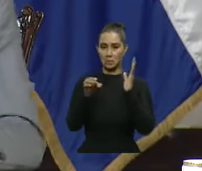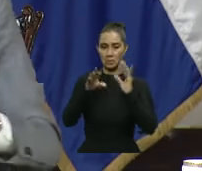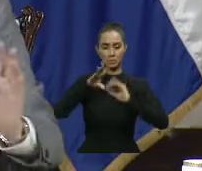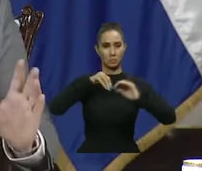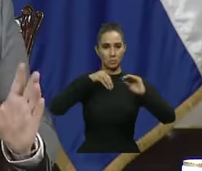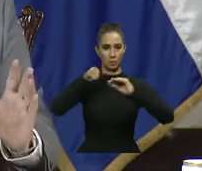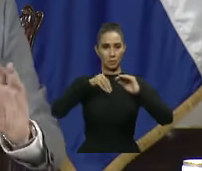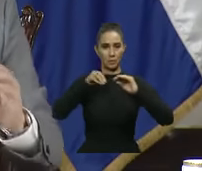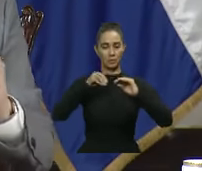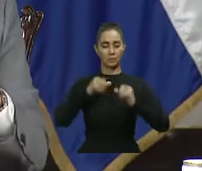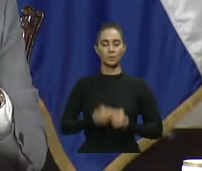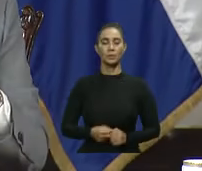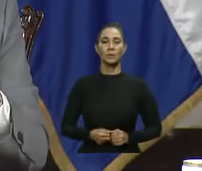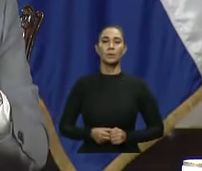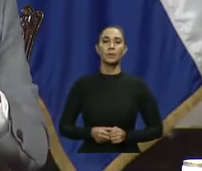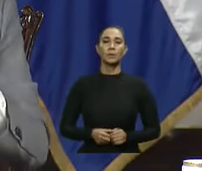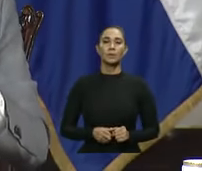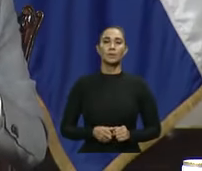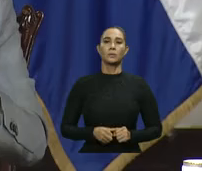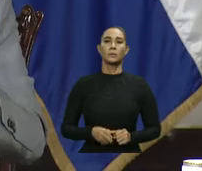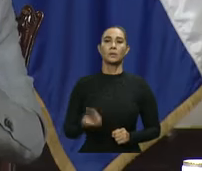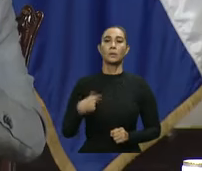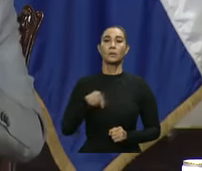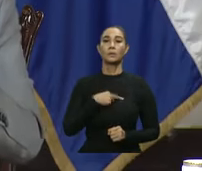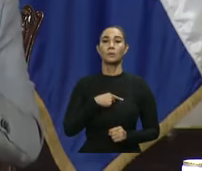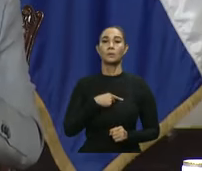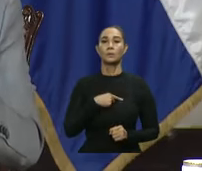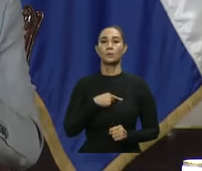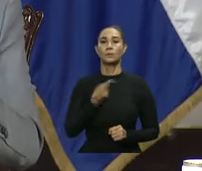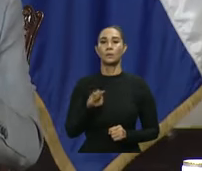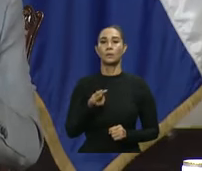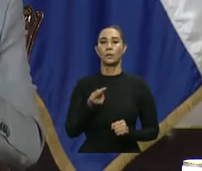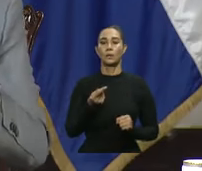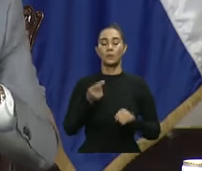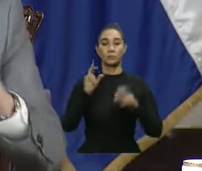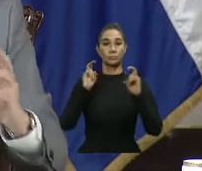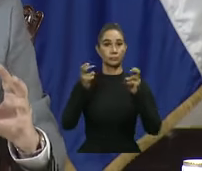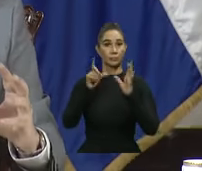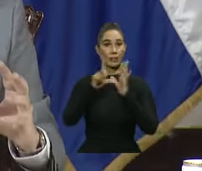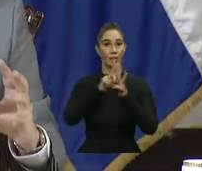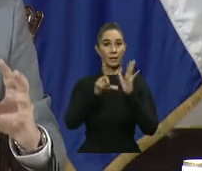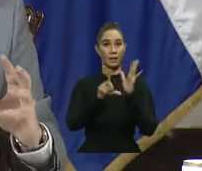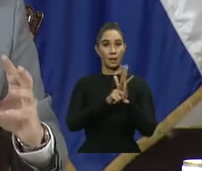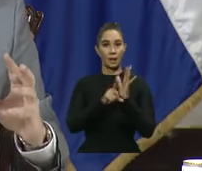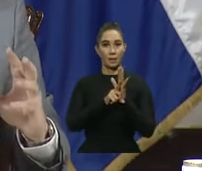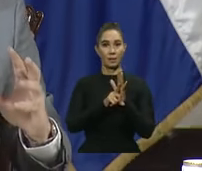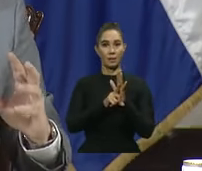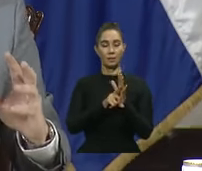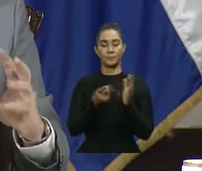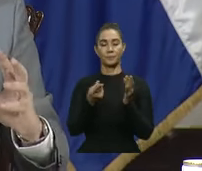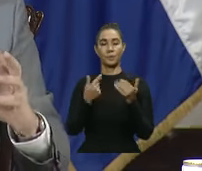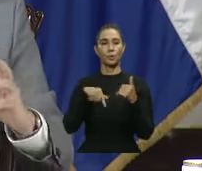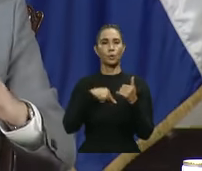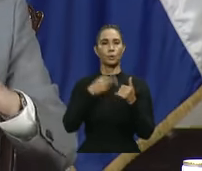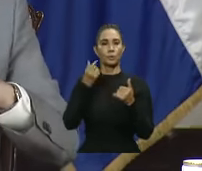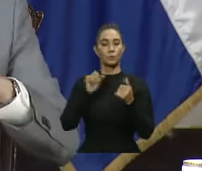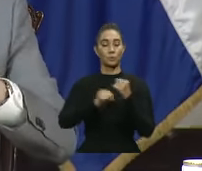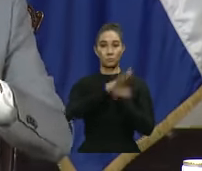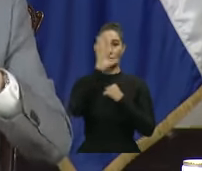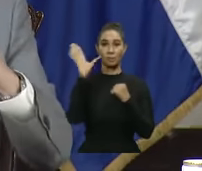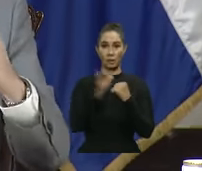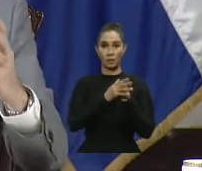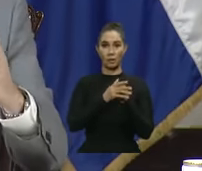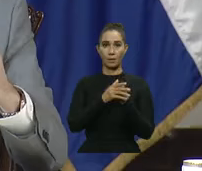Y presidente, abonando un poquito con el tema de la ley, las instrucciones que tenemos son bien claras. Como